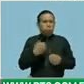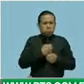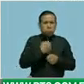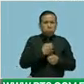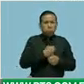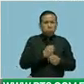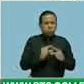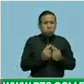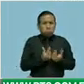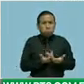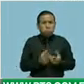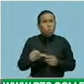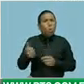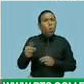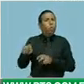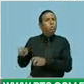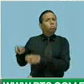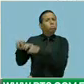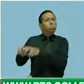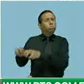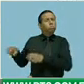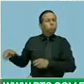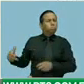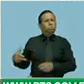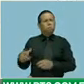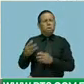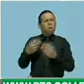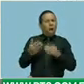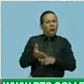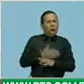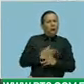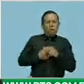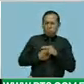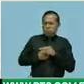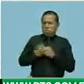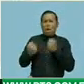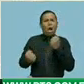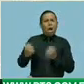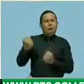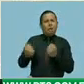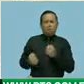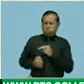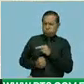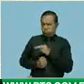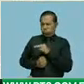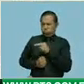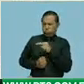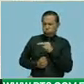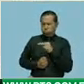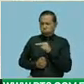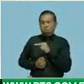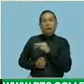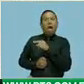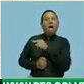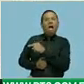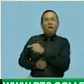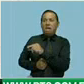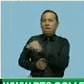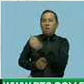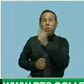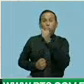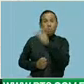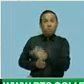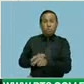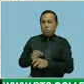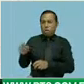laborales. Inicialmente llegó un vehículo un poco sospechoso, al cual viendo las cámaras pudimos identificar que se hacía señas con los delincuentes.